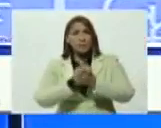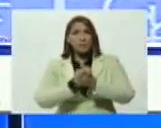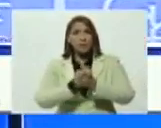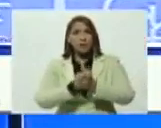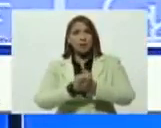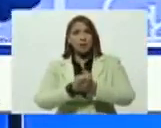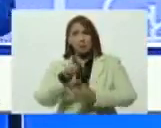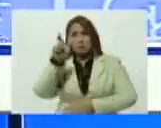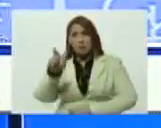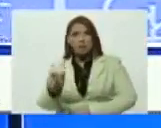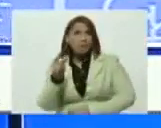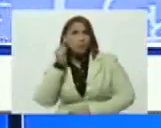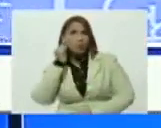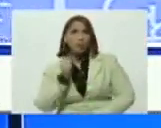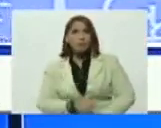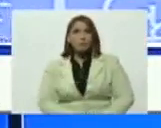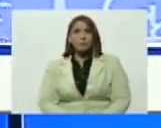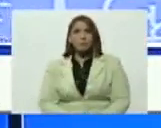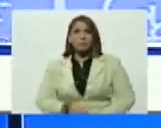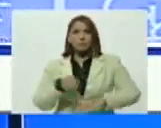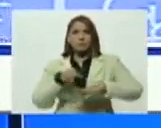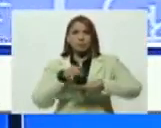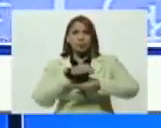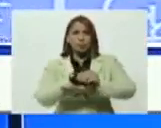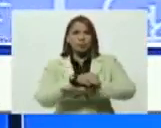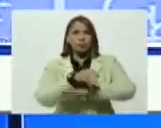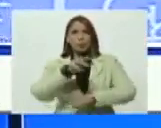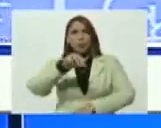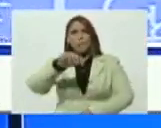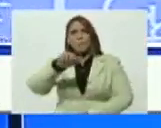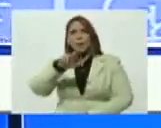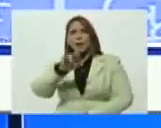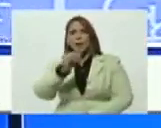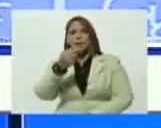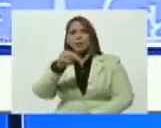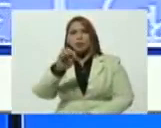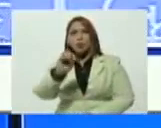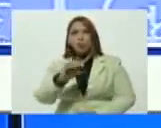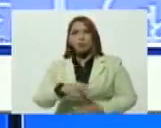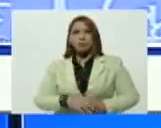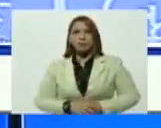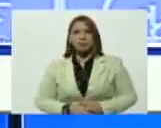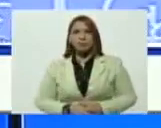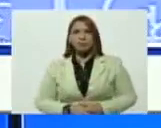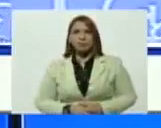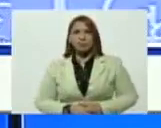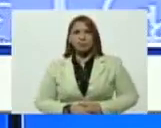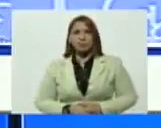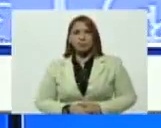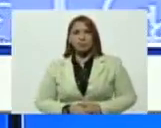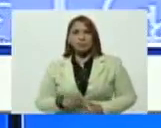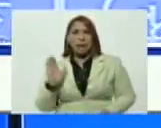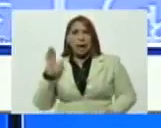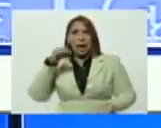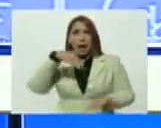Joana Sánchez, del municipio Mariño, de Turmero, allá en